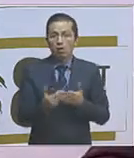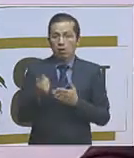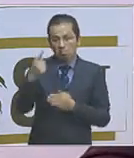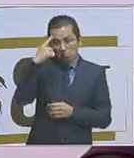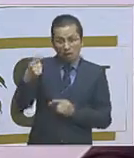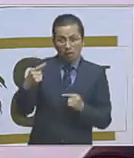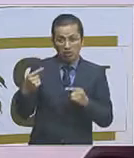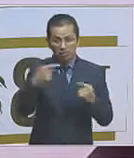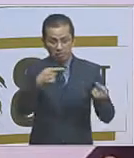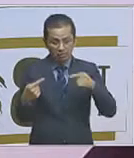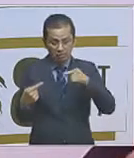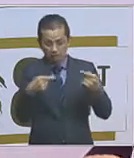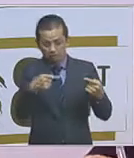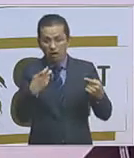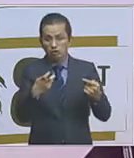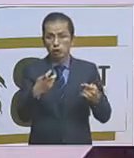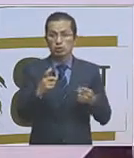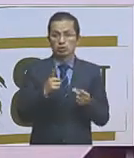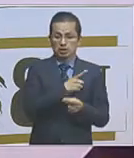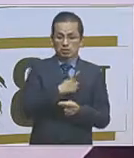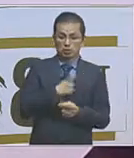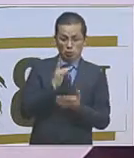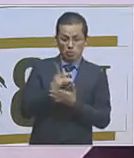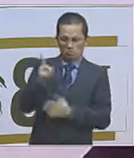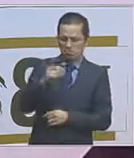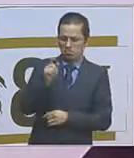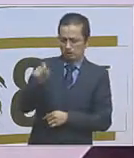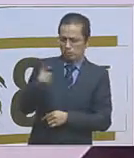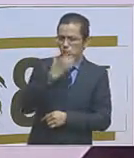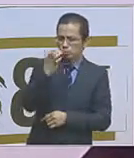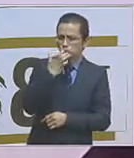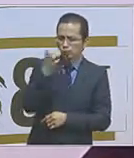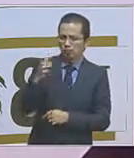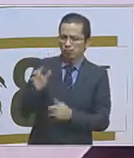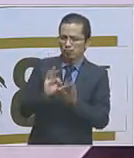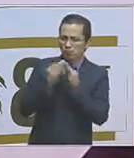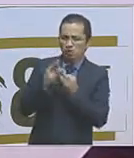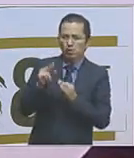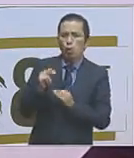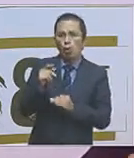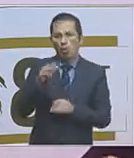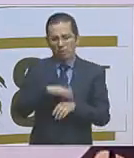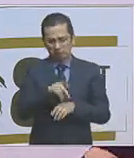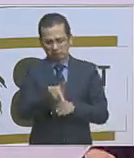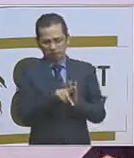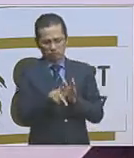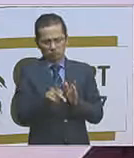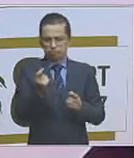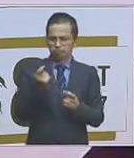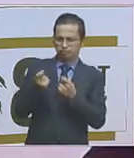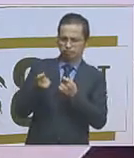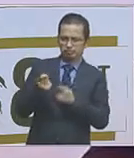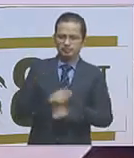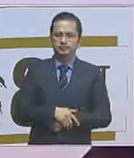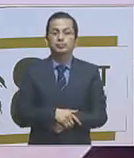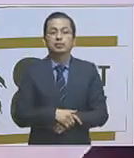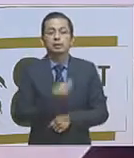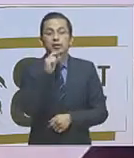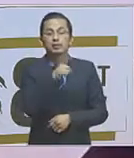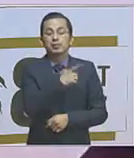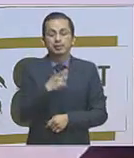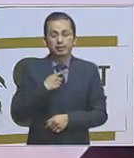de los medios tradicionales o más moderados por la edición periodística y la verdad hay que reconocerlo